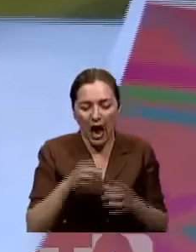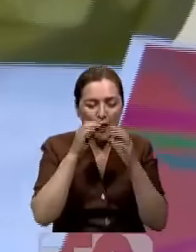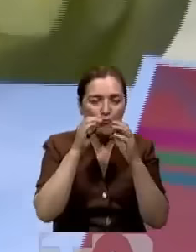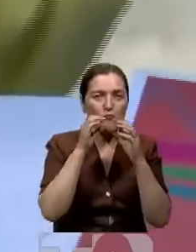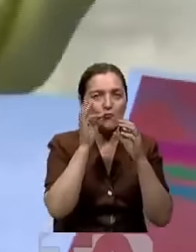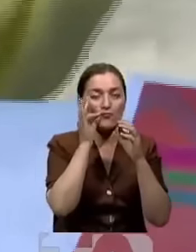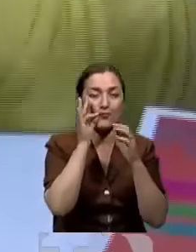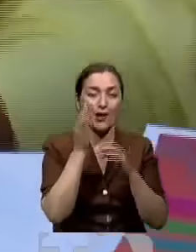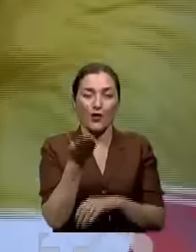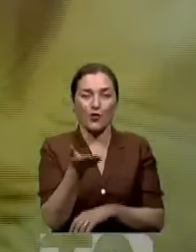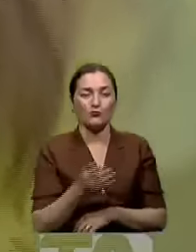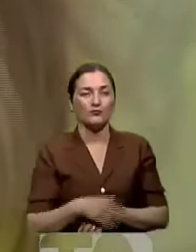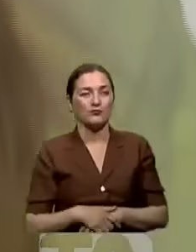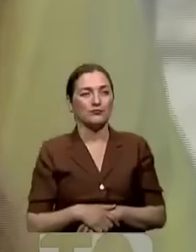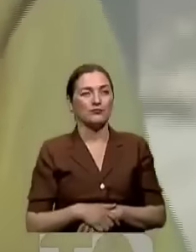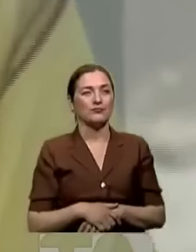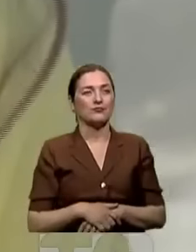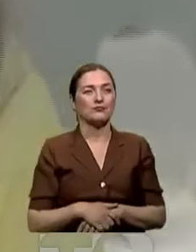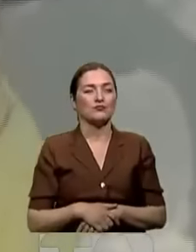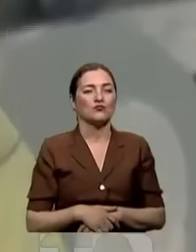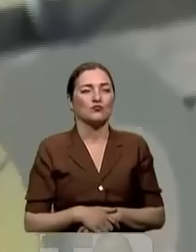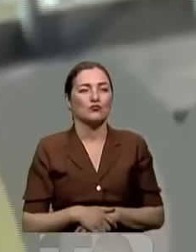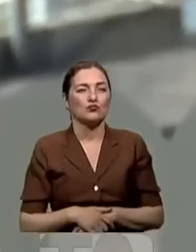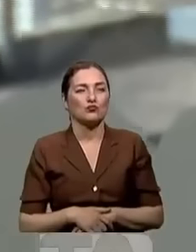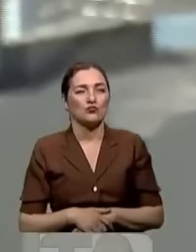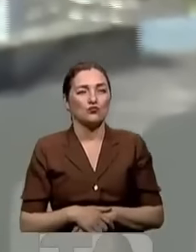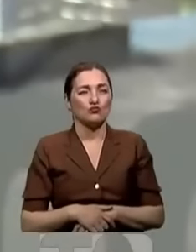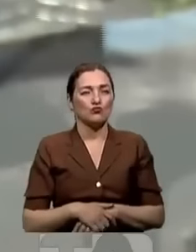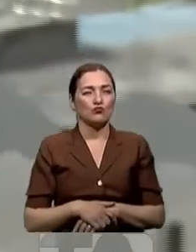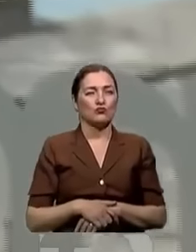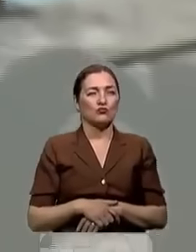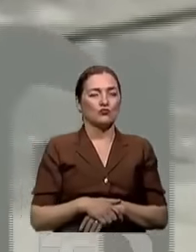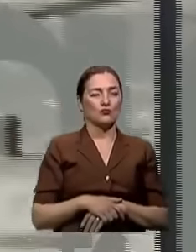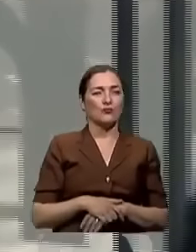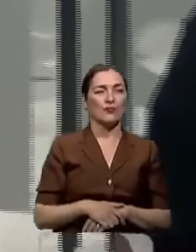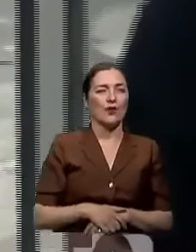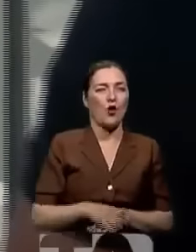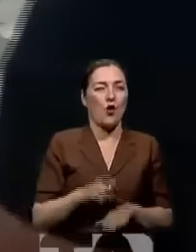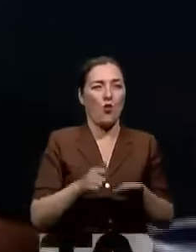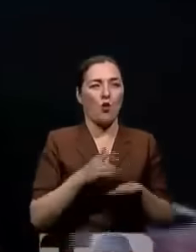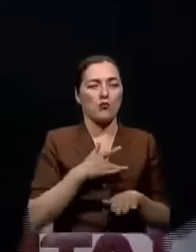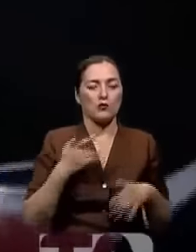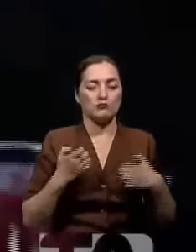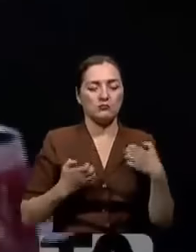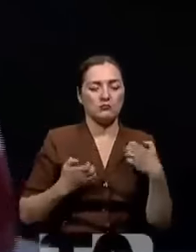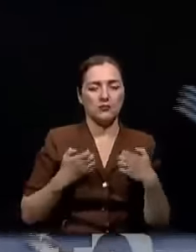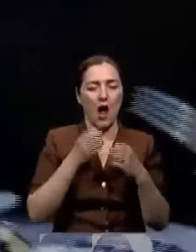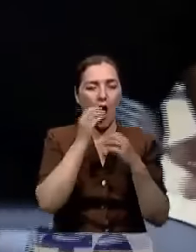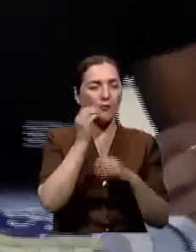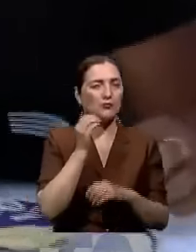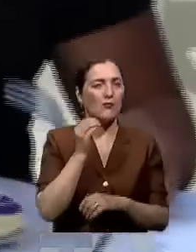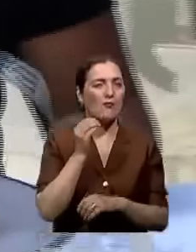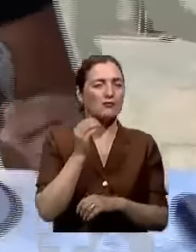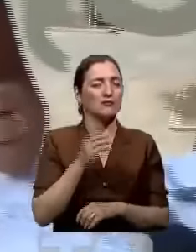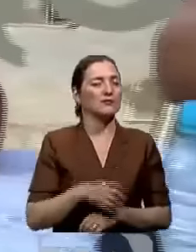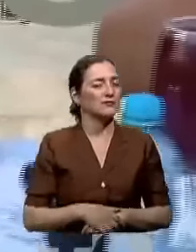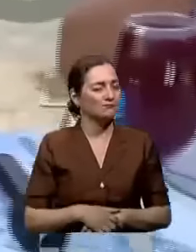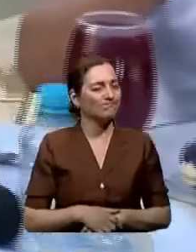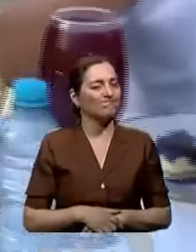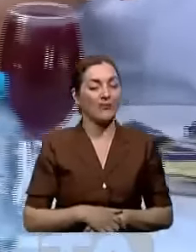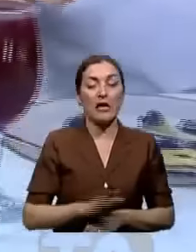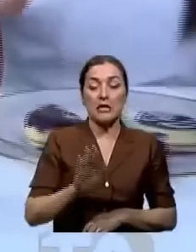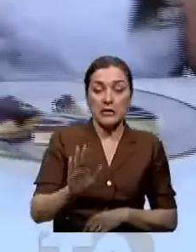ustedes nos presentan el día de hoy. Vemos que el jurado está también muy, muy emocionado probando esta guagua. Quiero comentarles